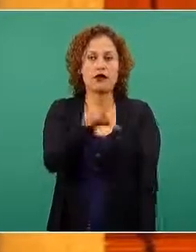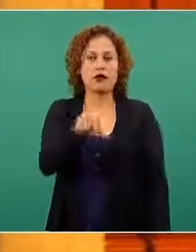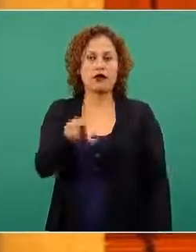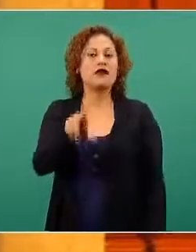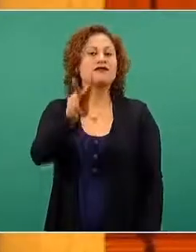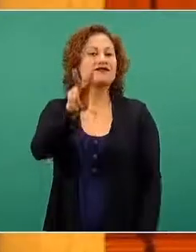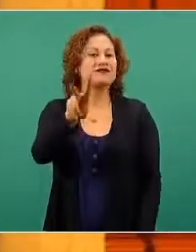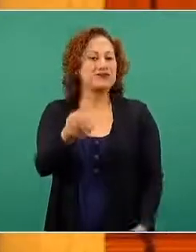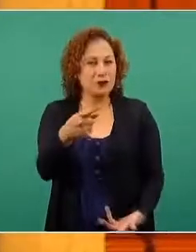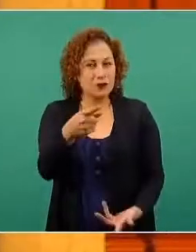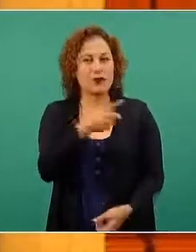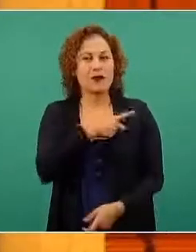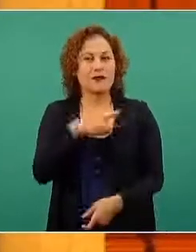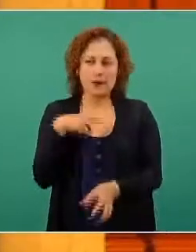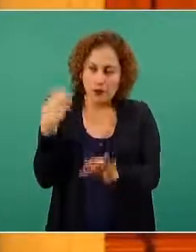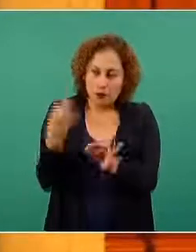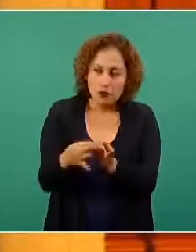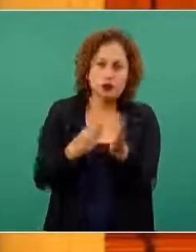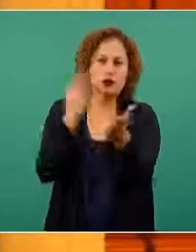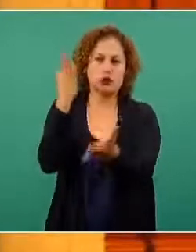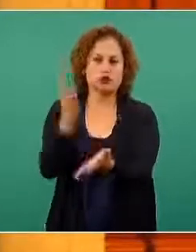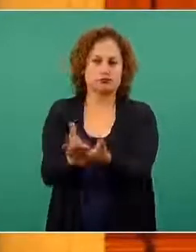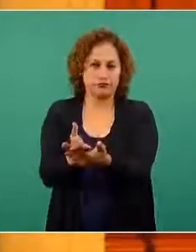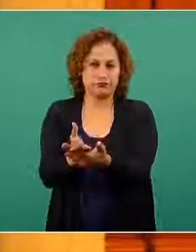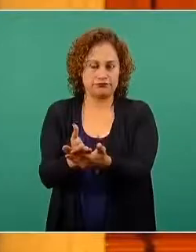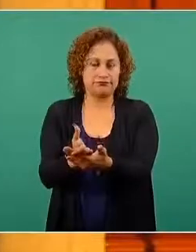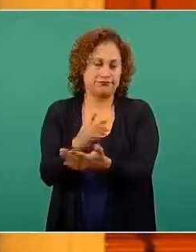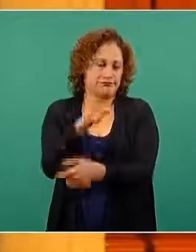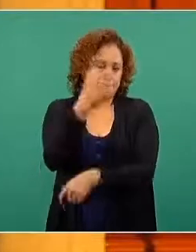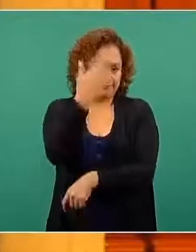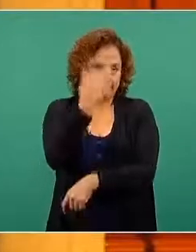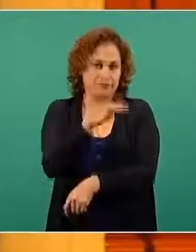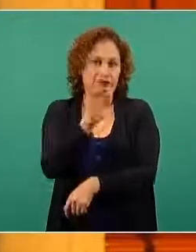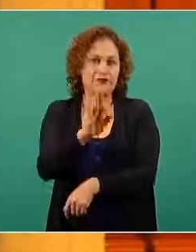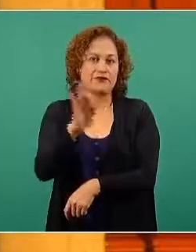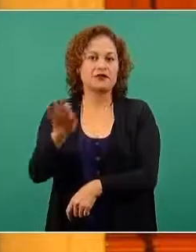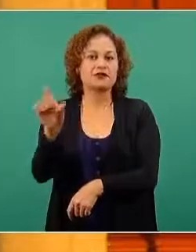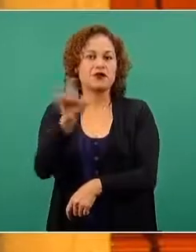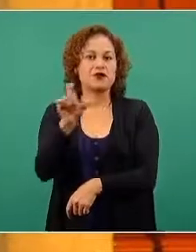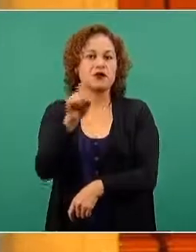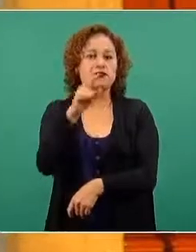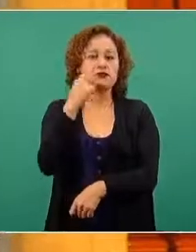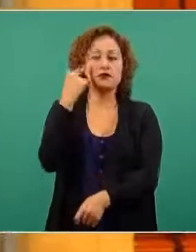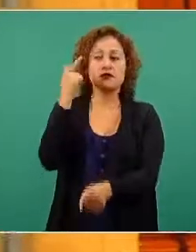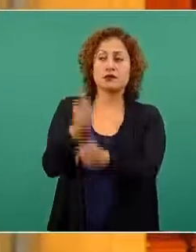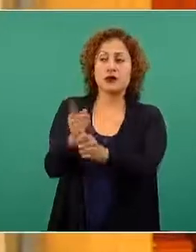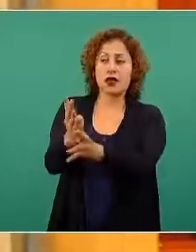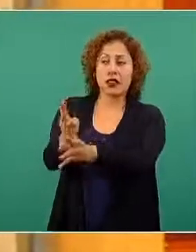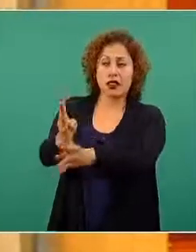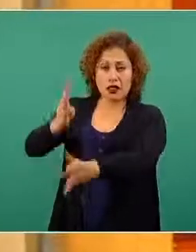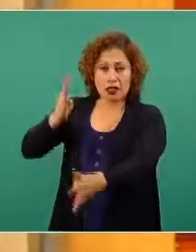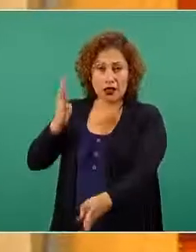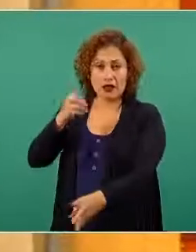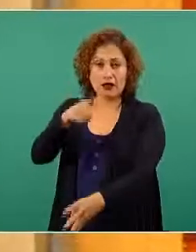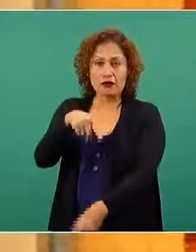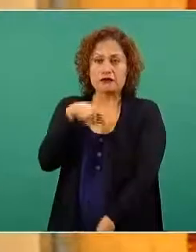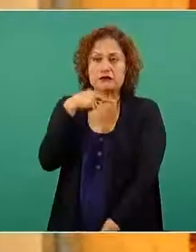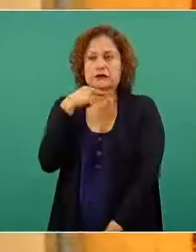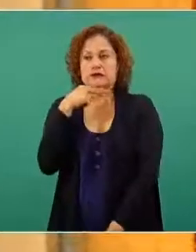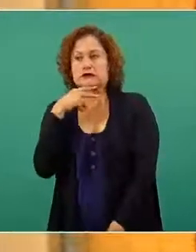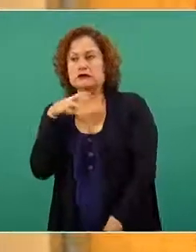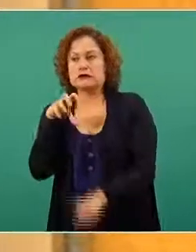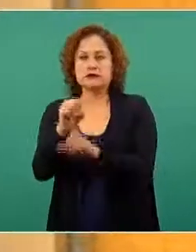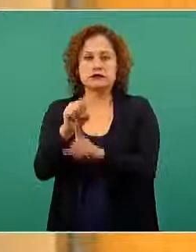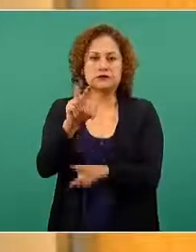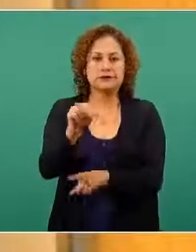vacunación, acérquese. Pero al mismo tiempo, si ve una fila muy larga, no se angustie. Hay vacuna para todas y todos.